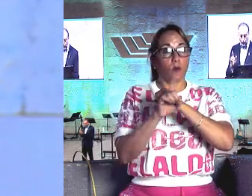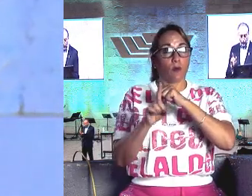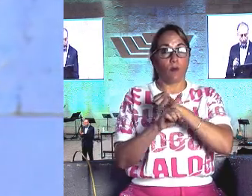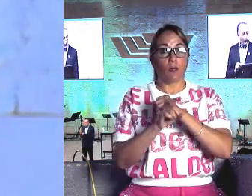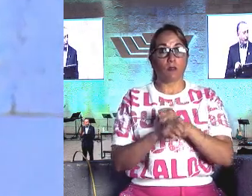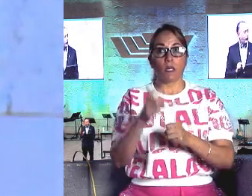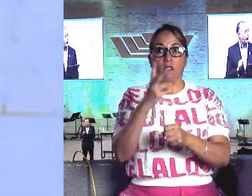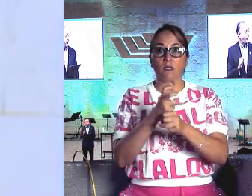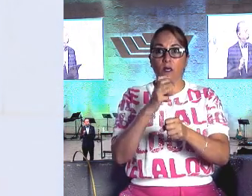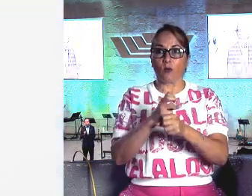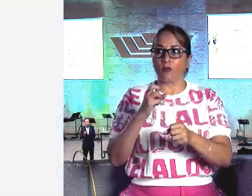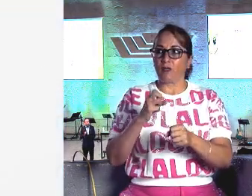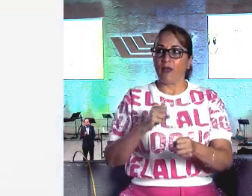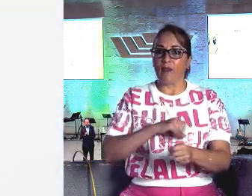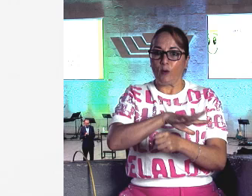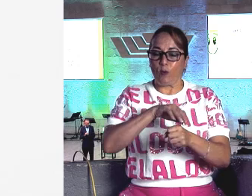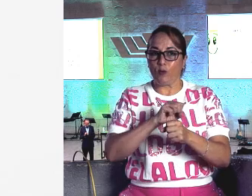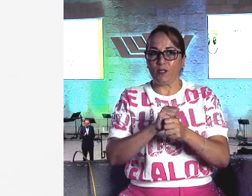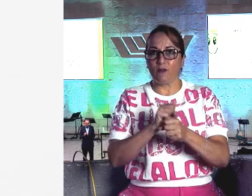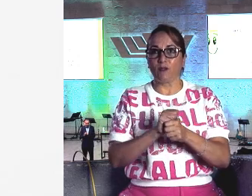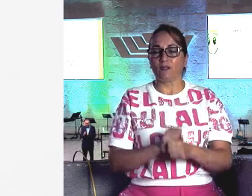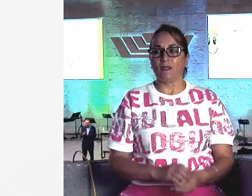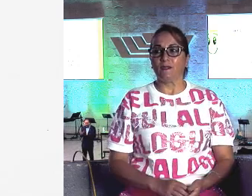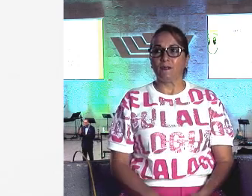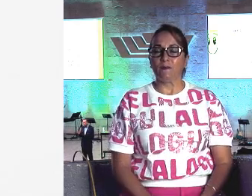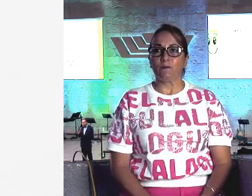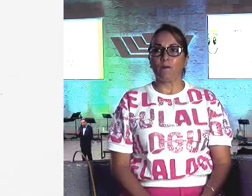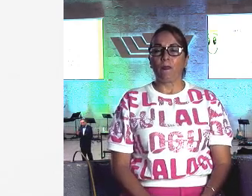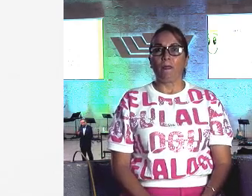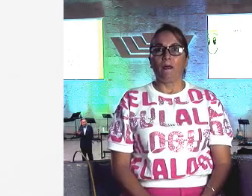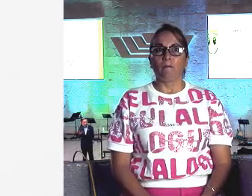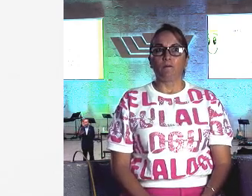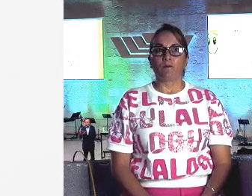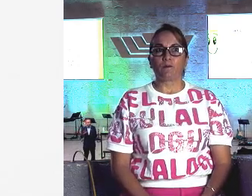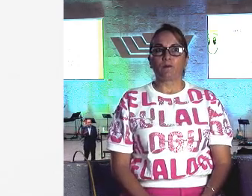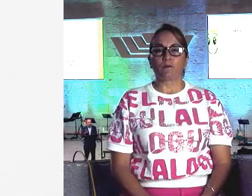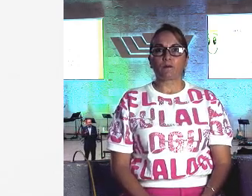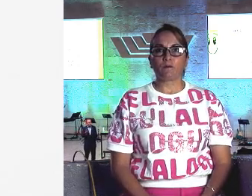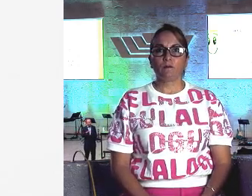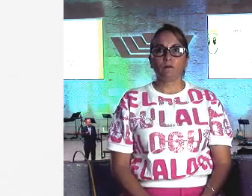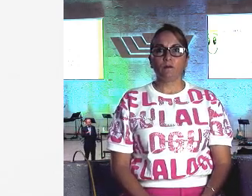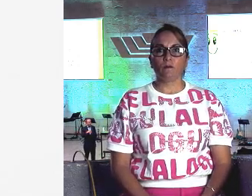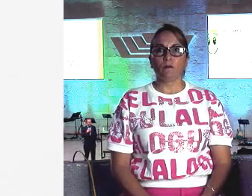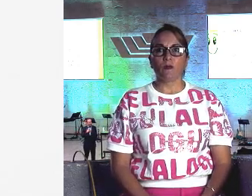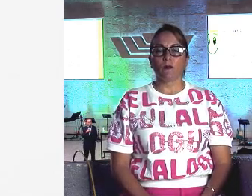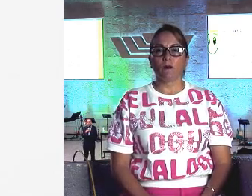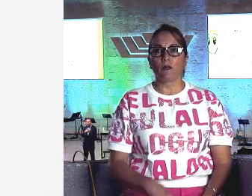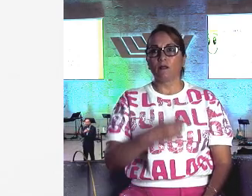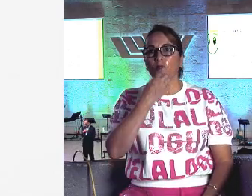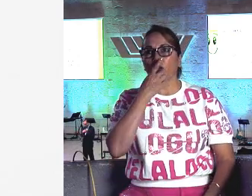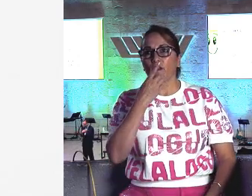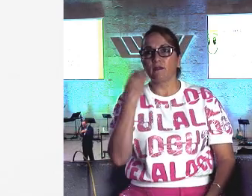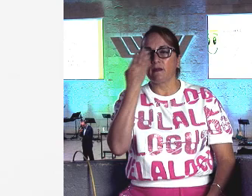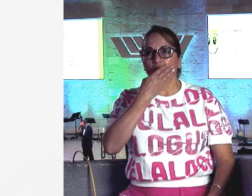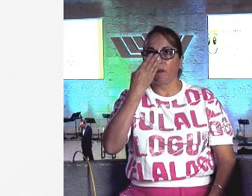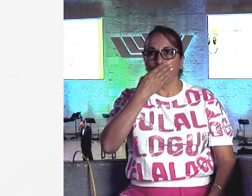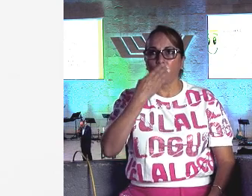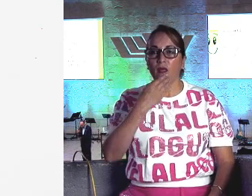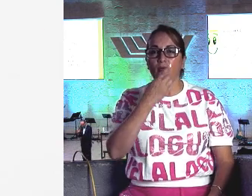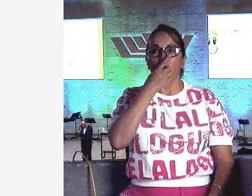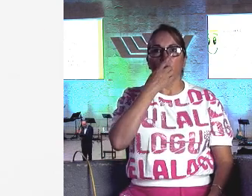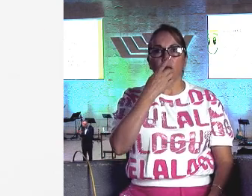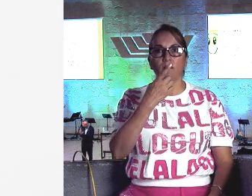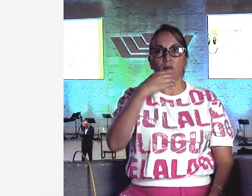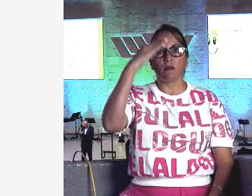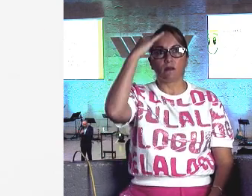2 Corintios capítulo 4, versículos del 8 al 10, y te leo los versículos para que sepas que esto lo dice la Biblia, no lo digo yo. Dice,